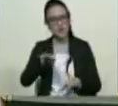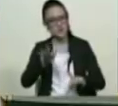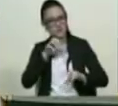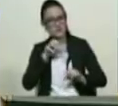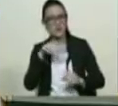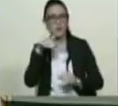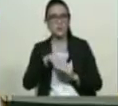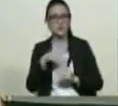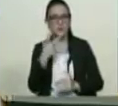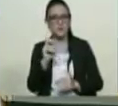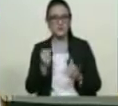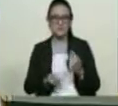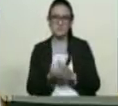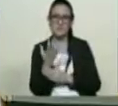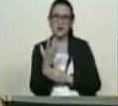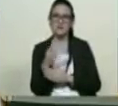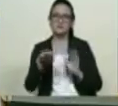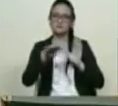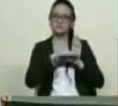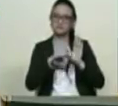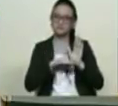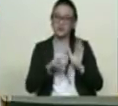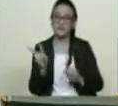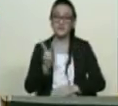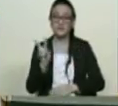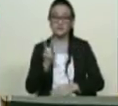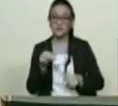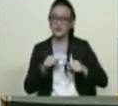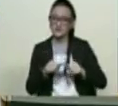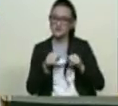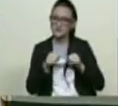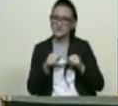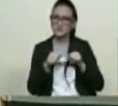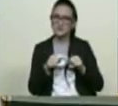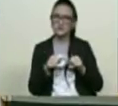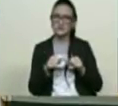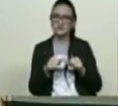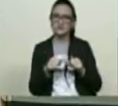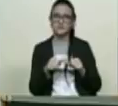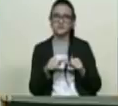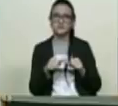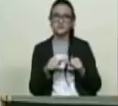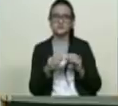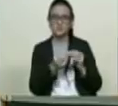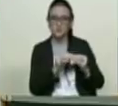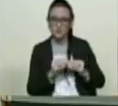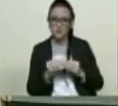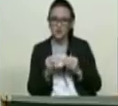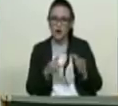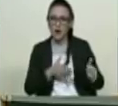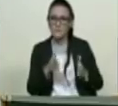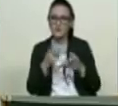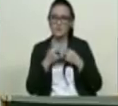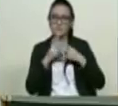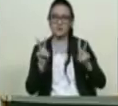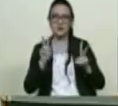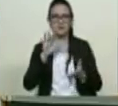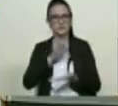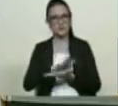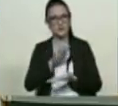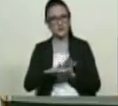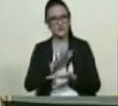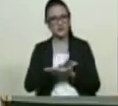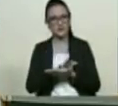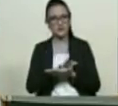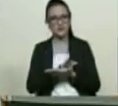el 20 de mayo es la garantía de que Venezuela siga su rumbo de recuperación por el camino de la paz, de la tranquilidad, de